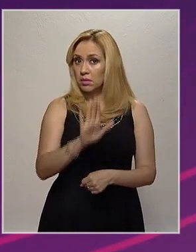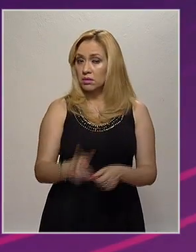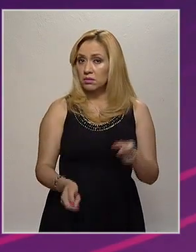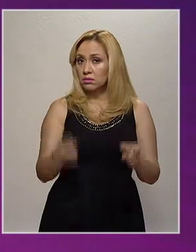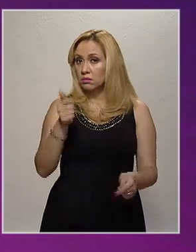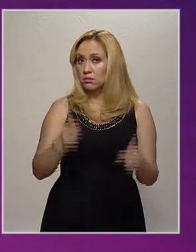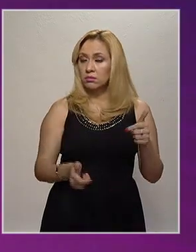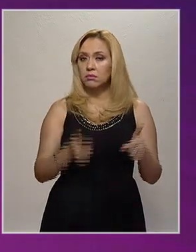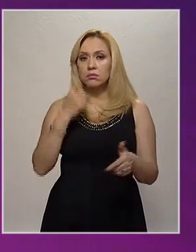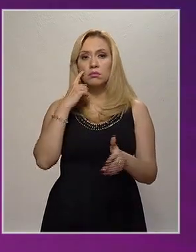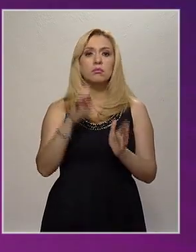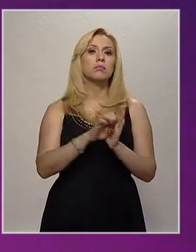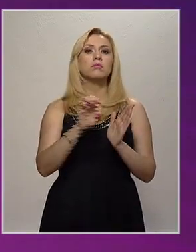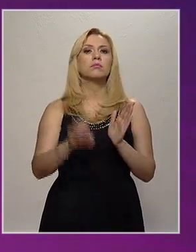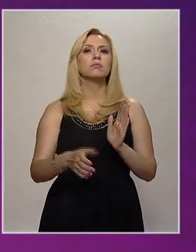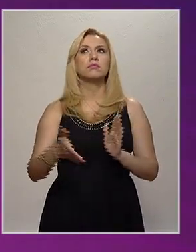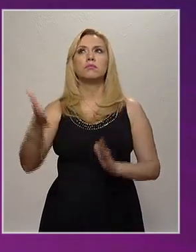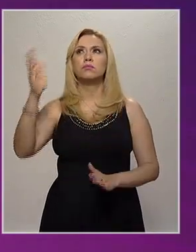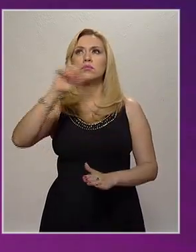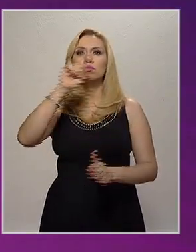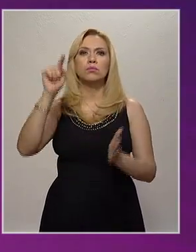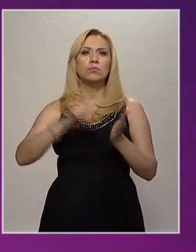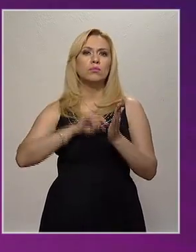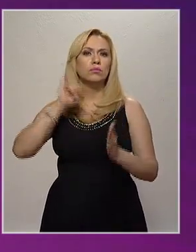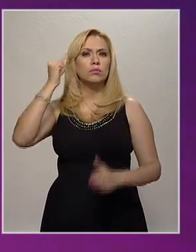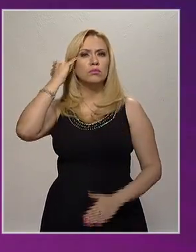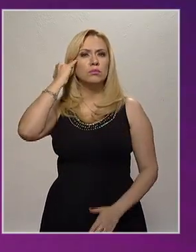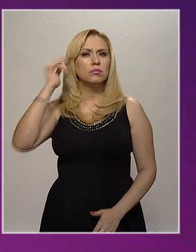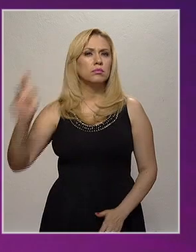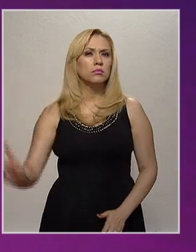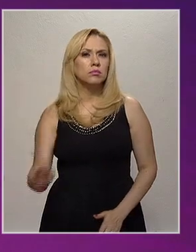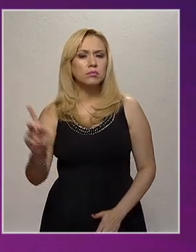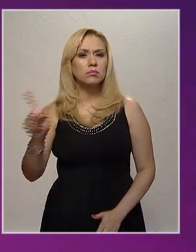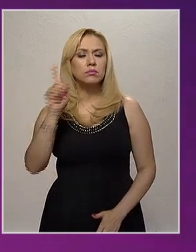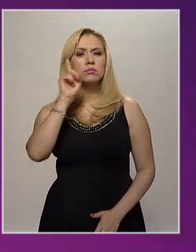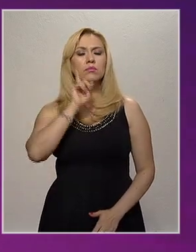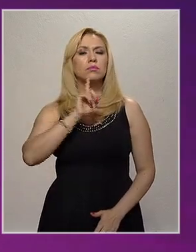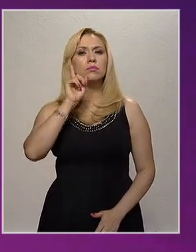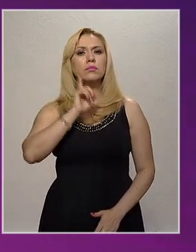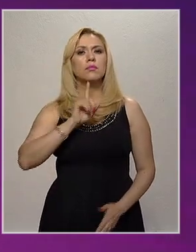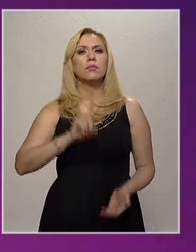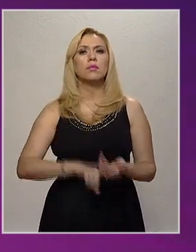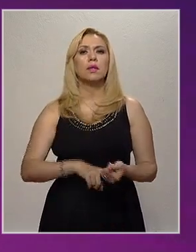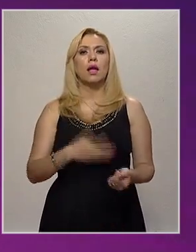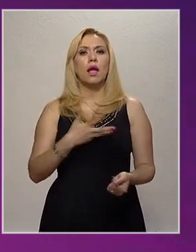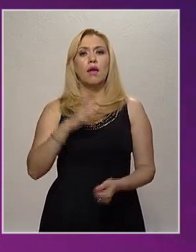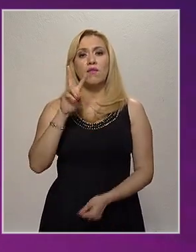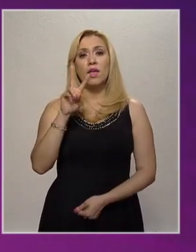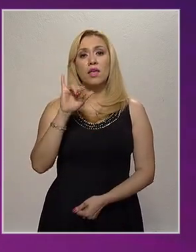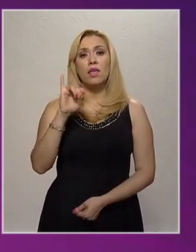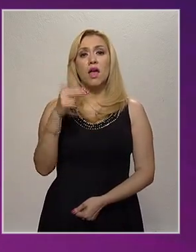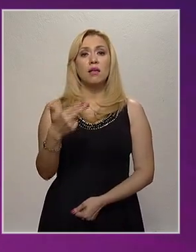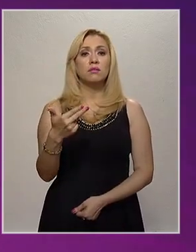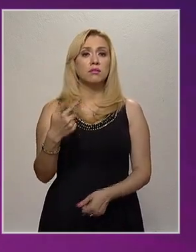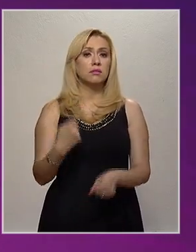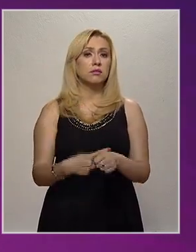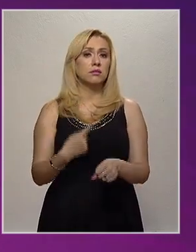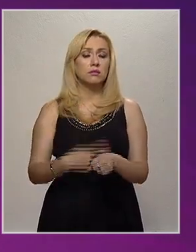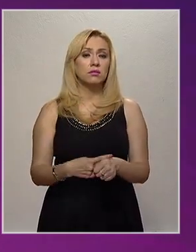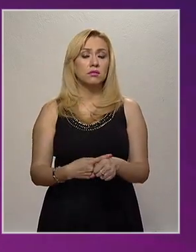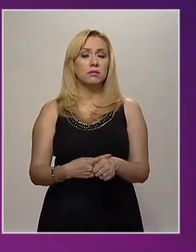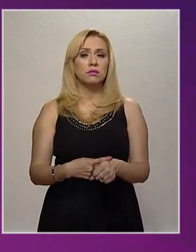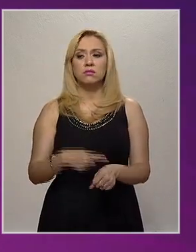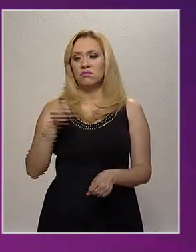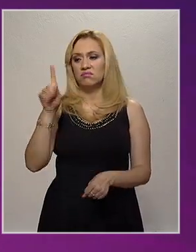el caso de las mujeres romaníes o también el caso de mujeres indígenas, de mujeres que viven con VIH, porque se considera que estas mujeres no